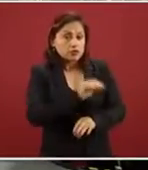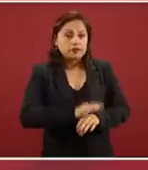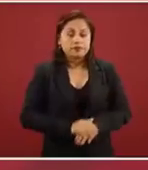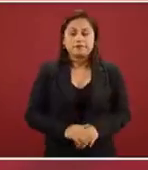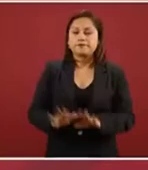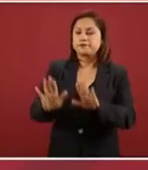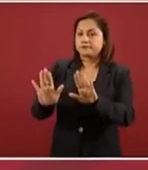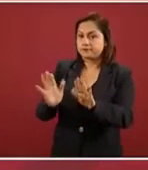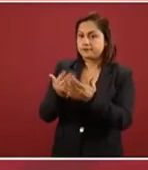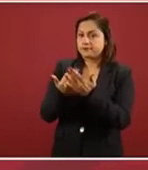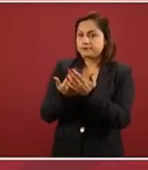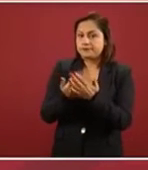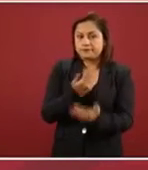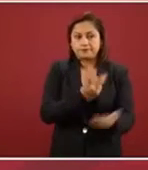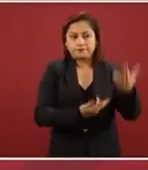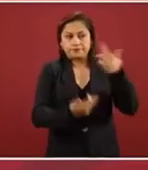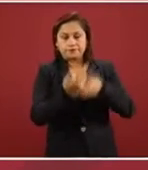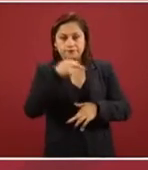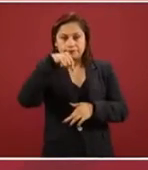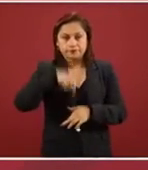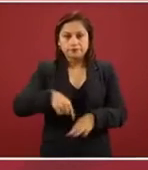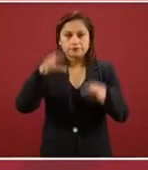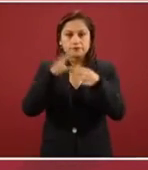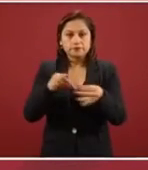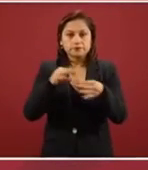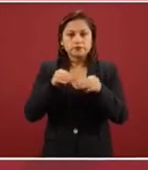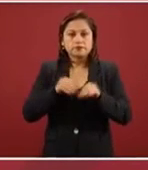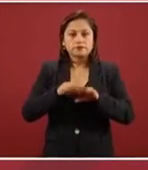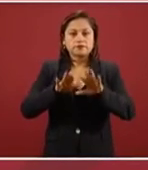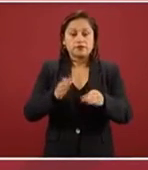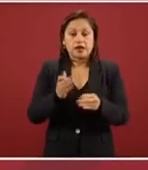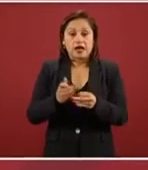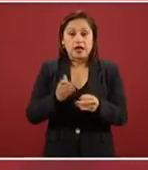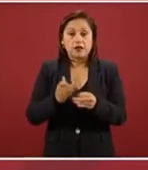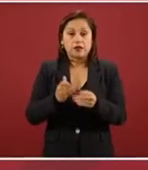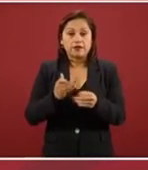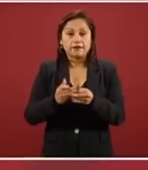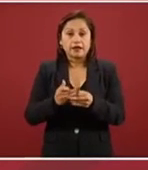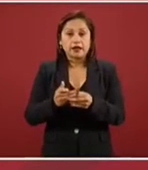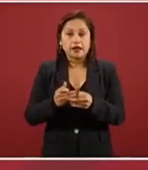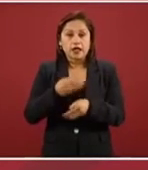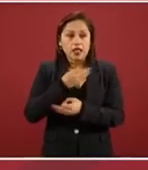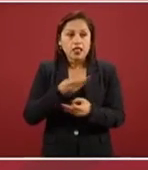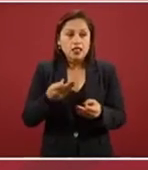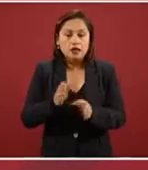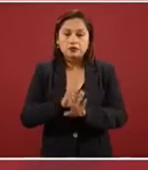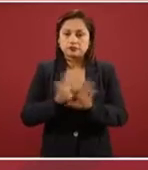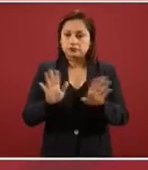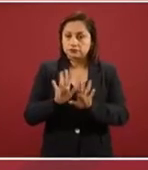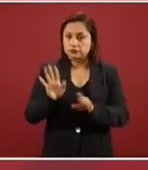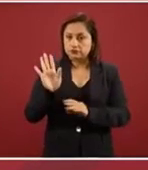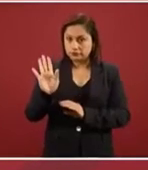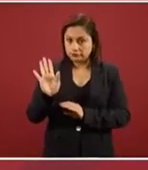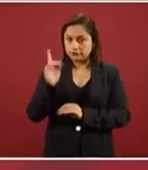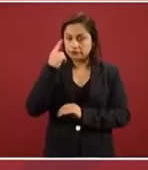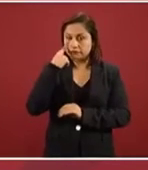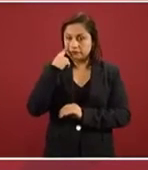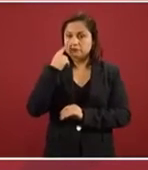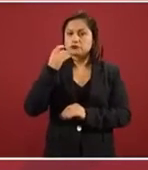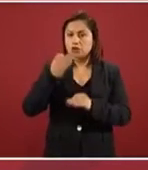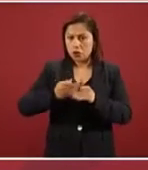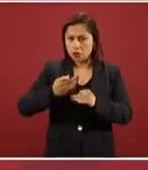informen, no nos adelantemos. Si les parece, hacemos el